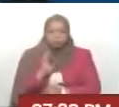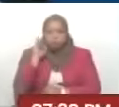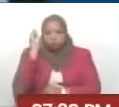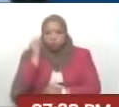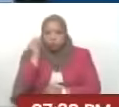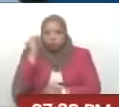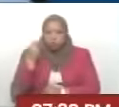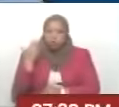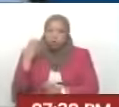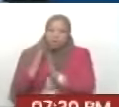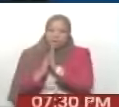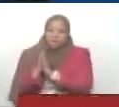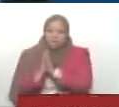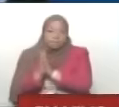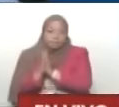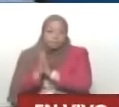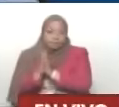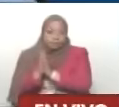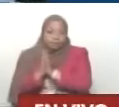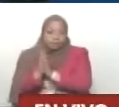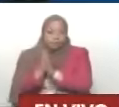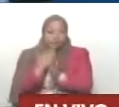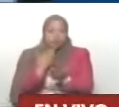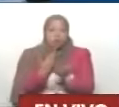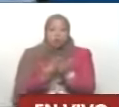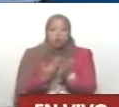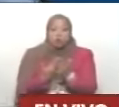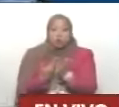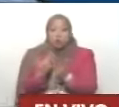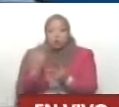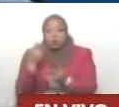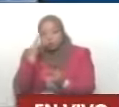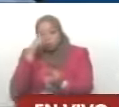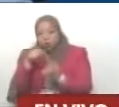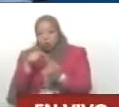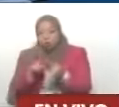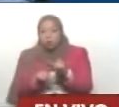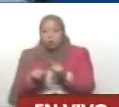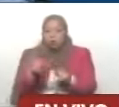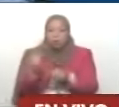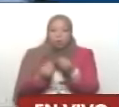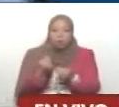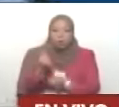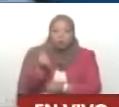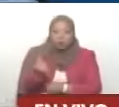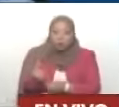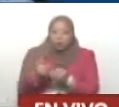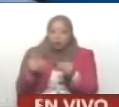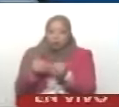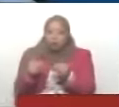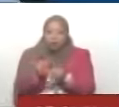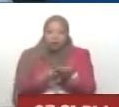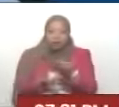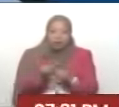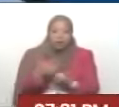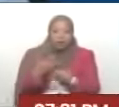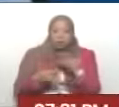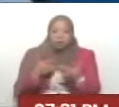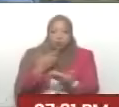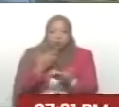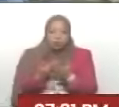a emprender, cuál es mi próximo proyecto, qué voy a hacer con esto, qué voy a hacer con aquello. Hoy la Venezuela